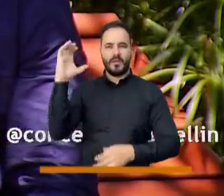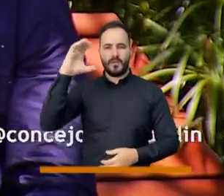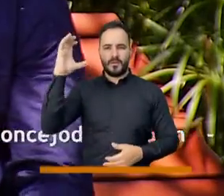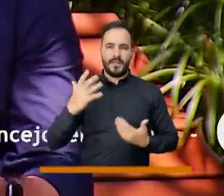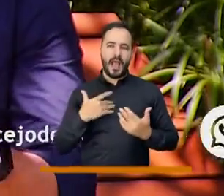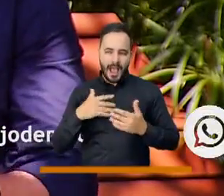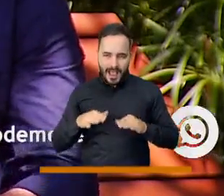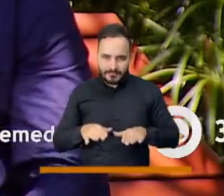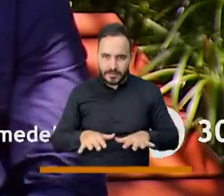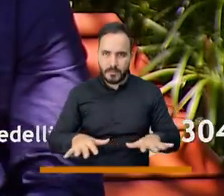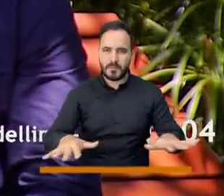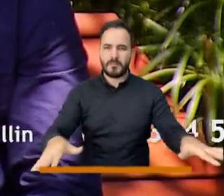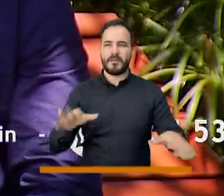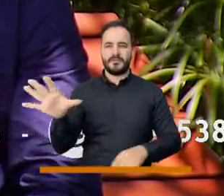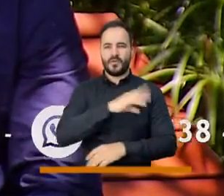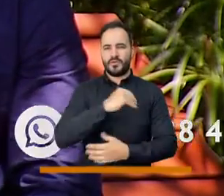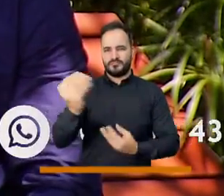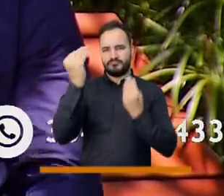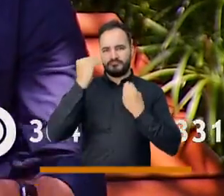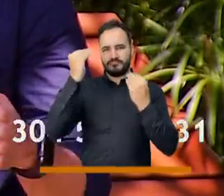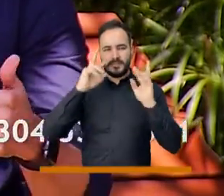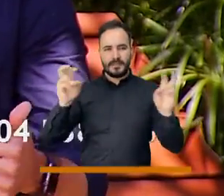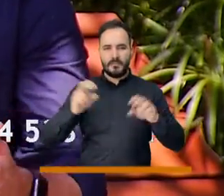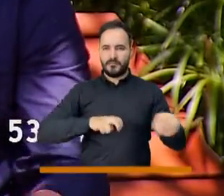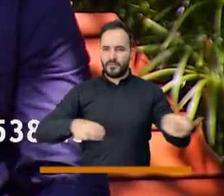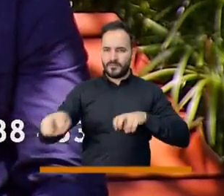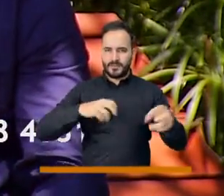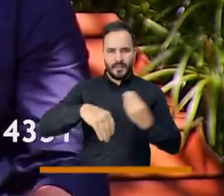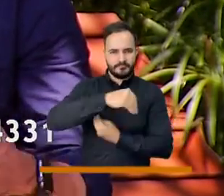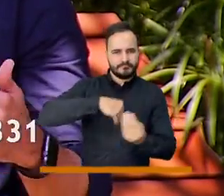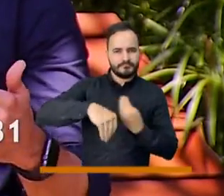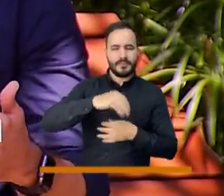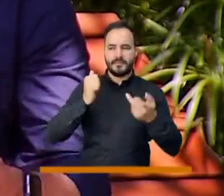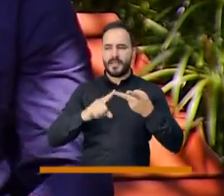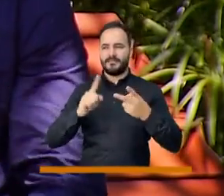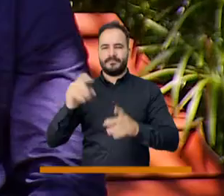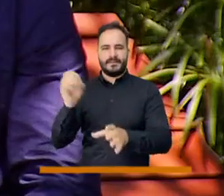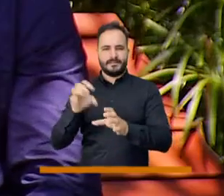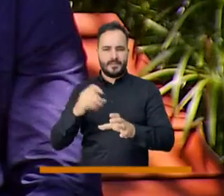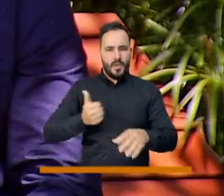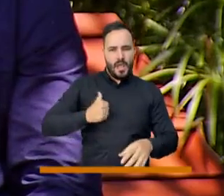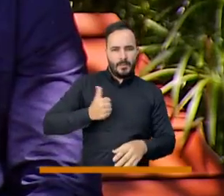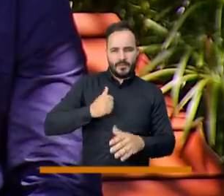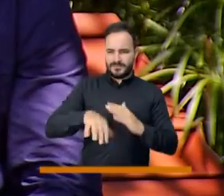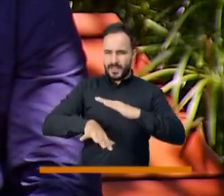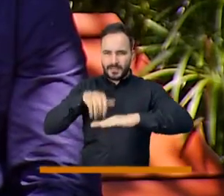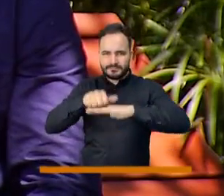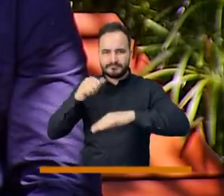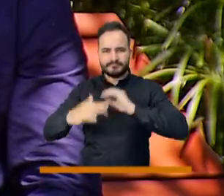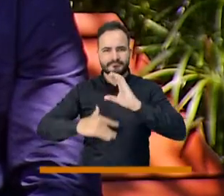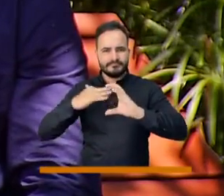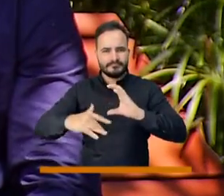ciudad, y así llegar a los ciudadanos, más movilidad sostenible, más enfoque de aprovechamiento de residuos,